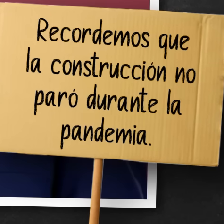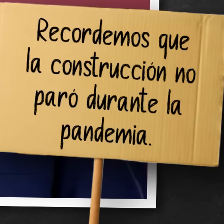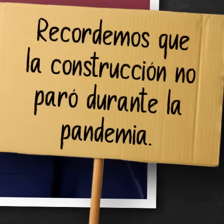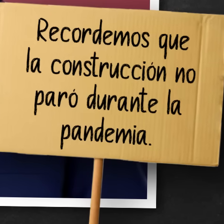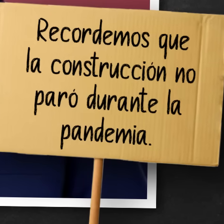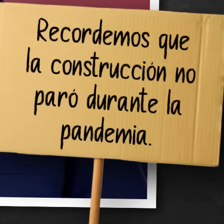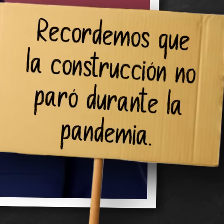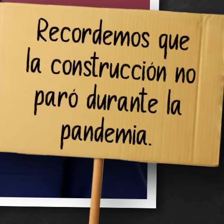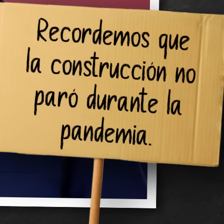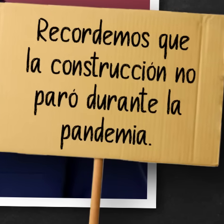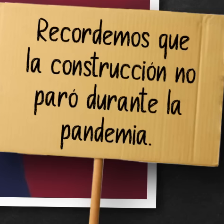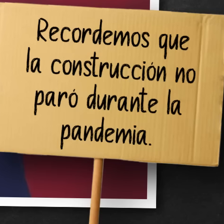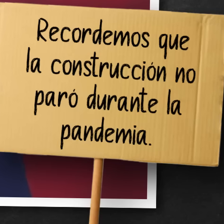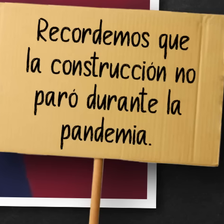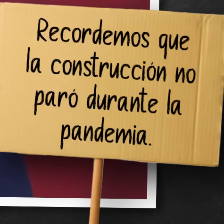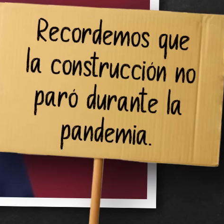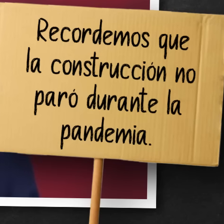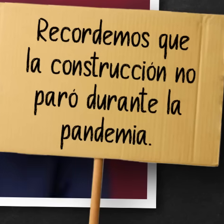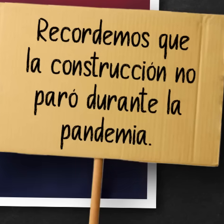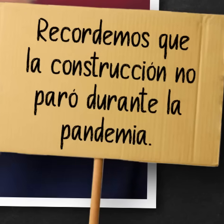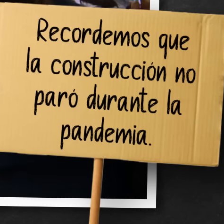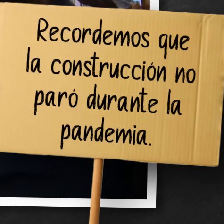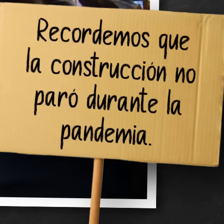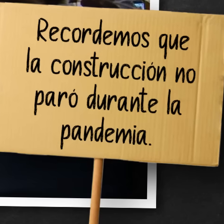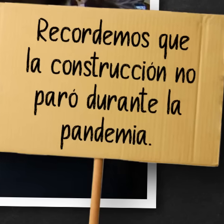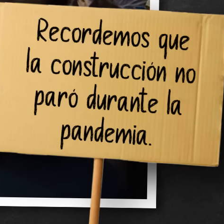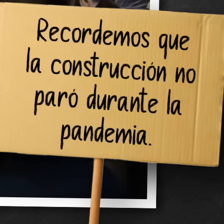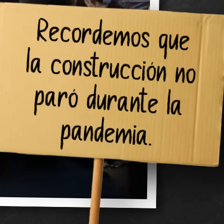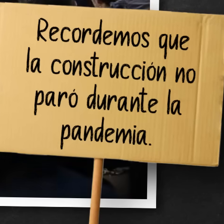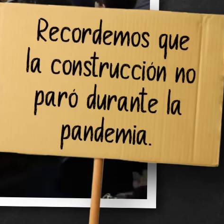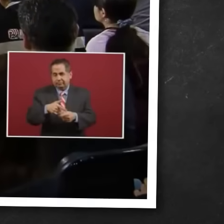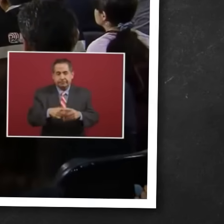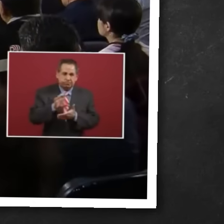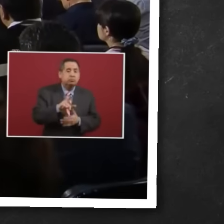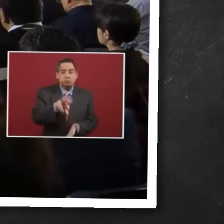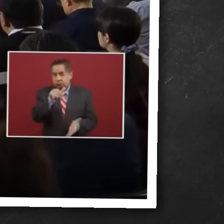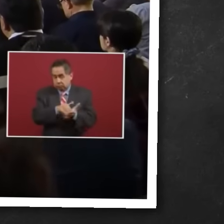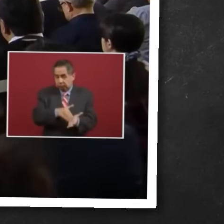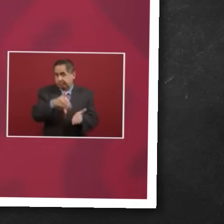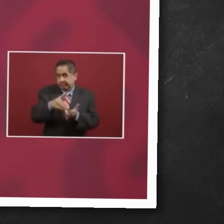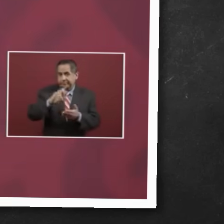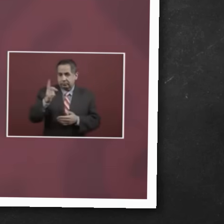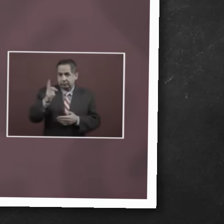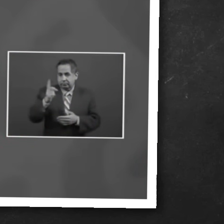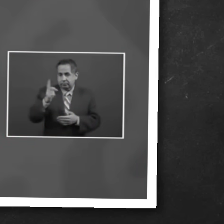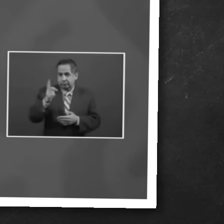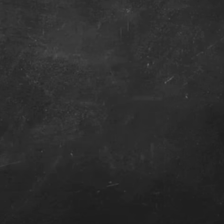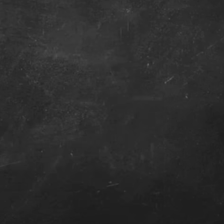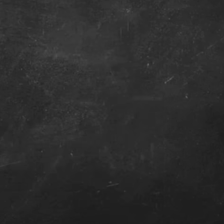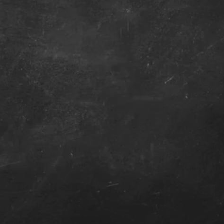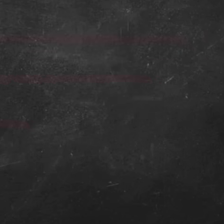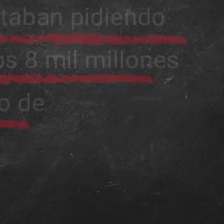todo un desafío, pero lo vamos a lograr. Se va a construir la nueva refinería en 8.000 millones de dólares y lo vamos a hacer en 3 años. Como